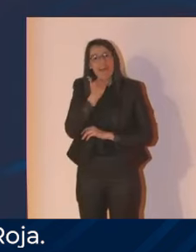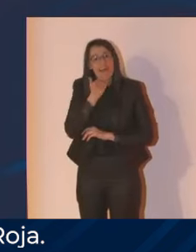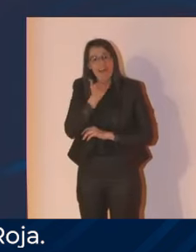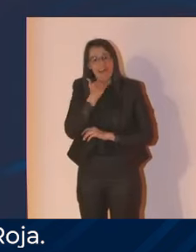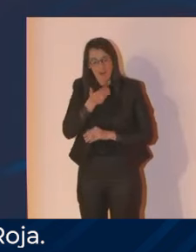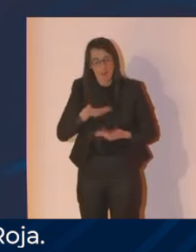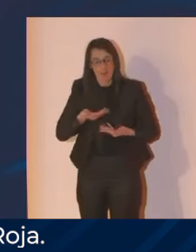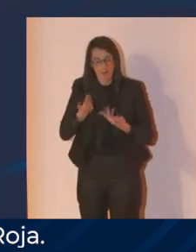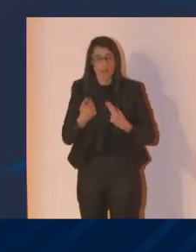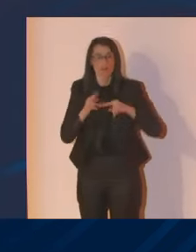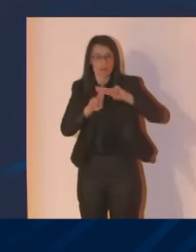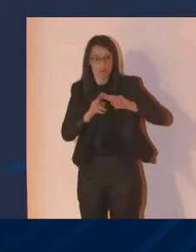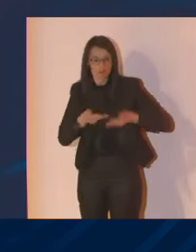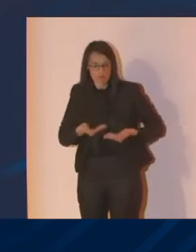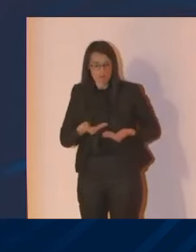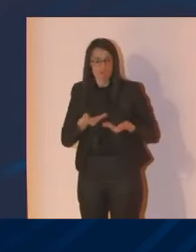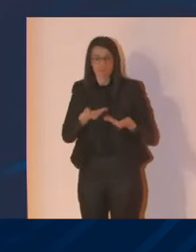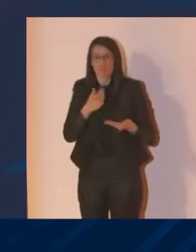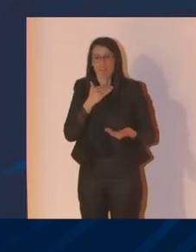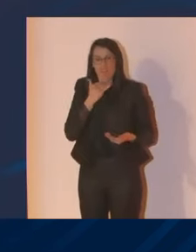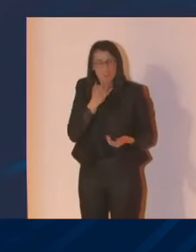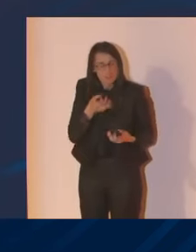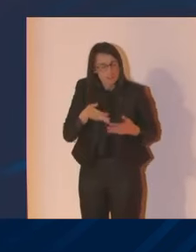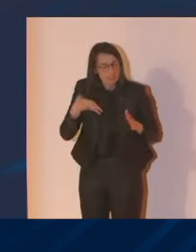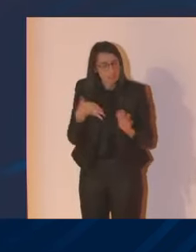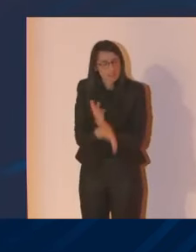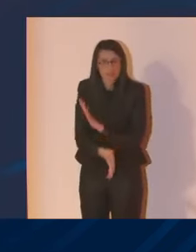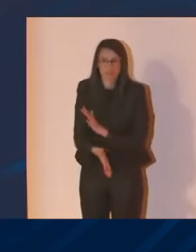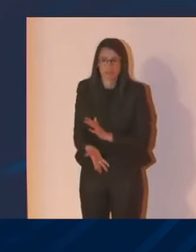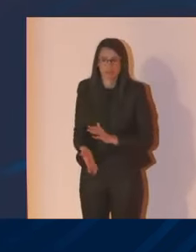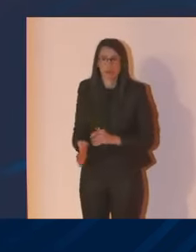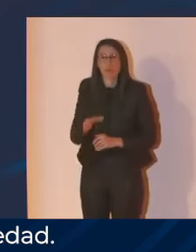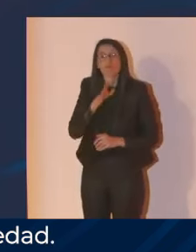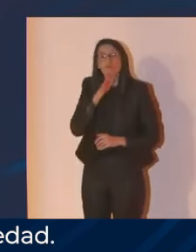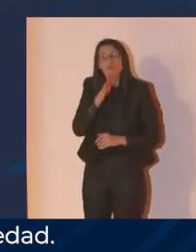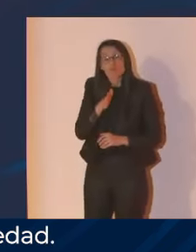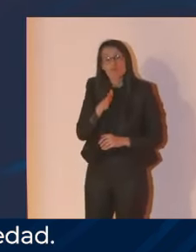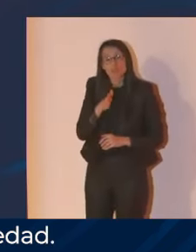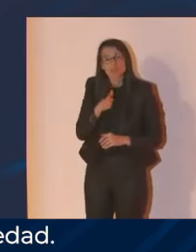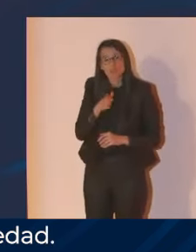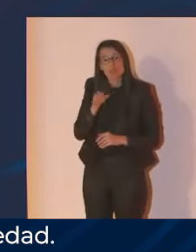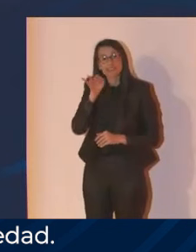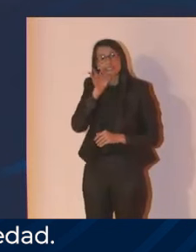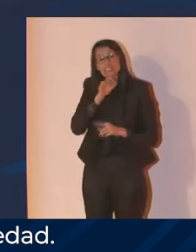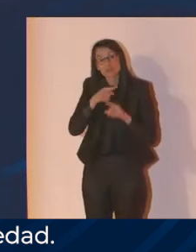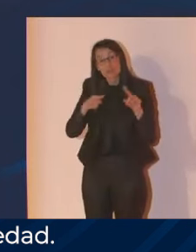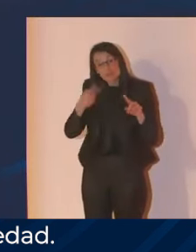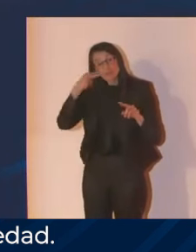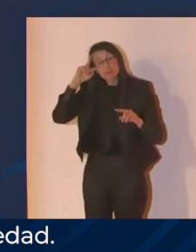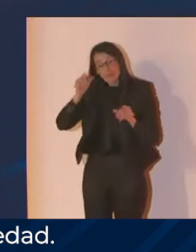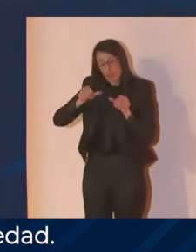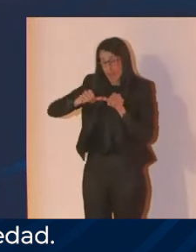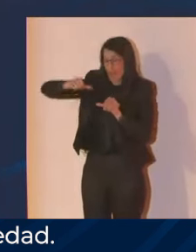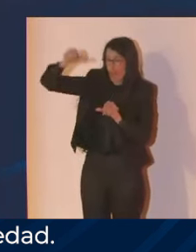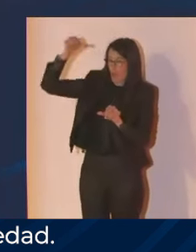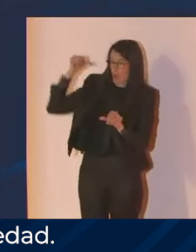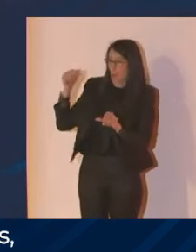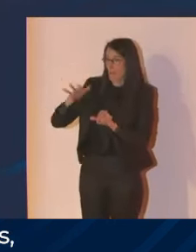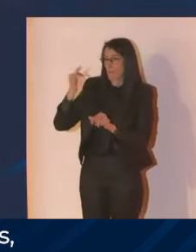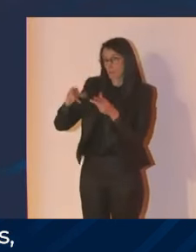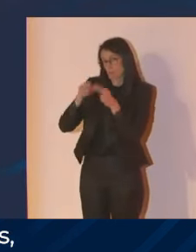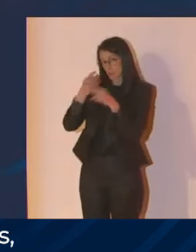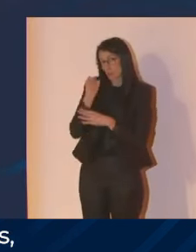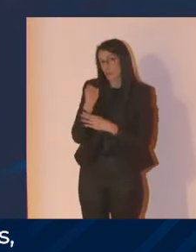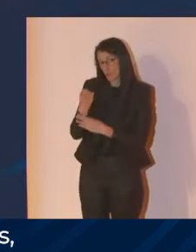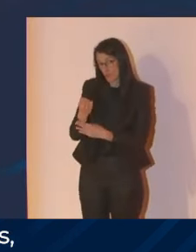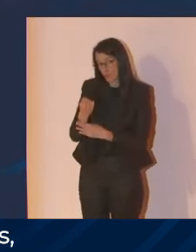en Cruz Roja. Es lo que tiene tener esos casi siglo y medio de experiencia y el respaldo de toda una sociedad. Así